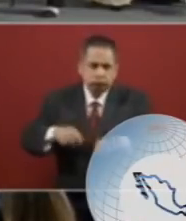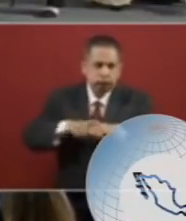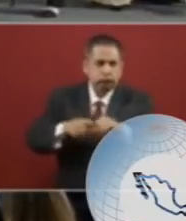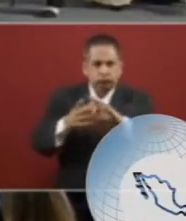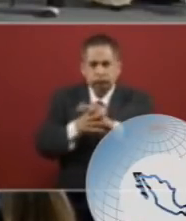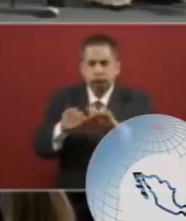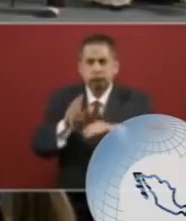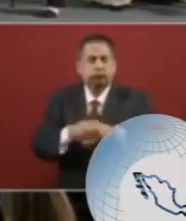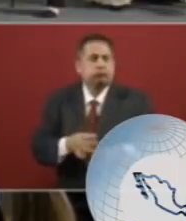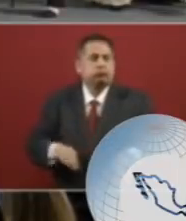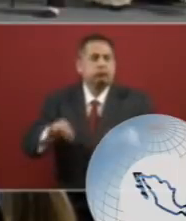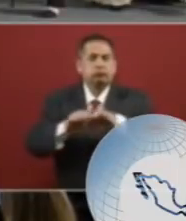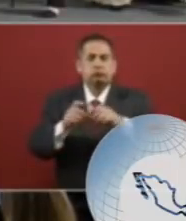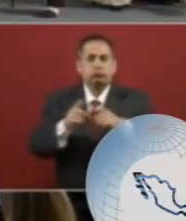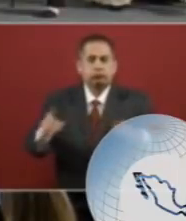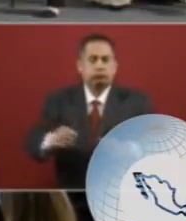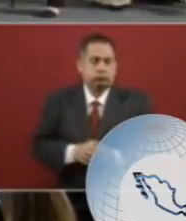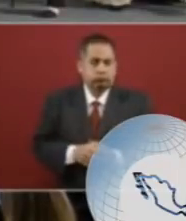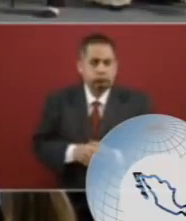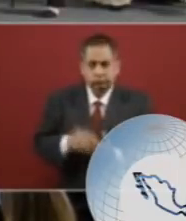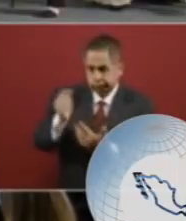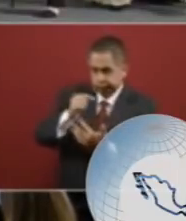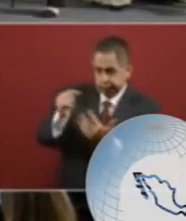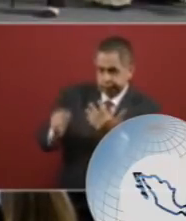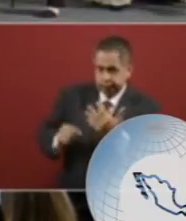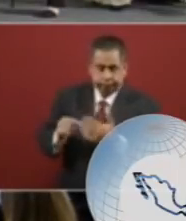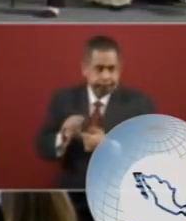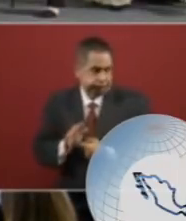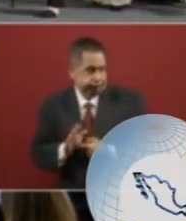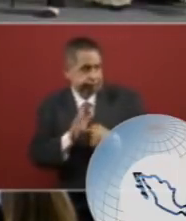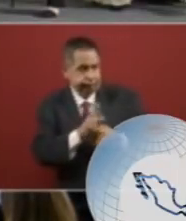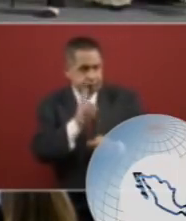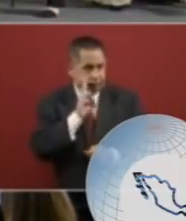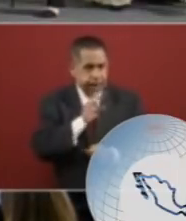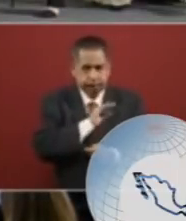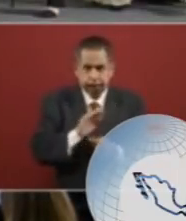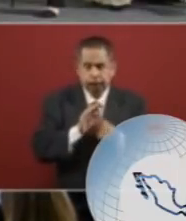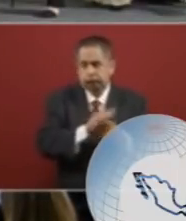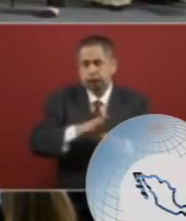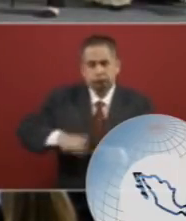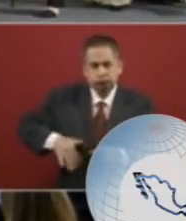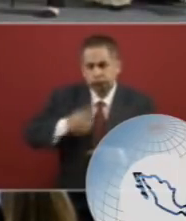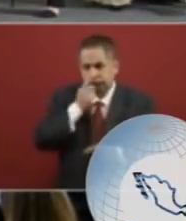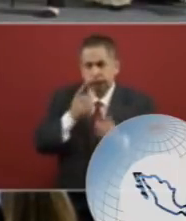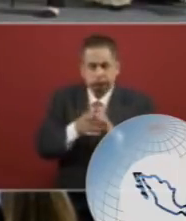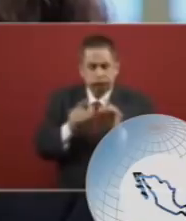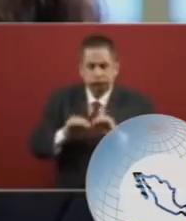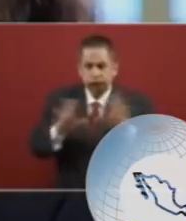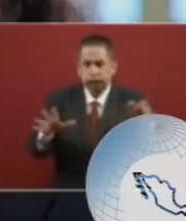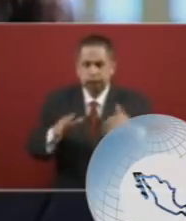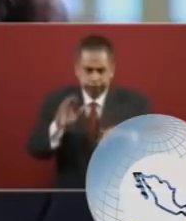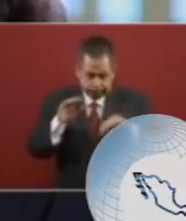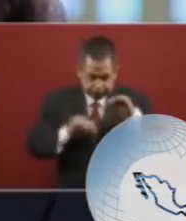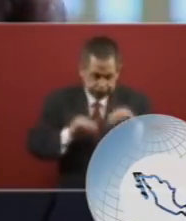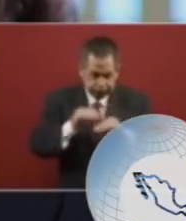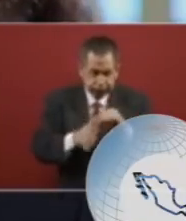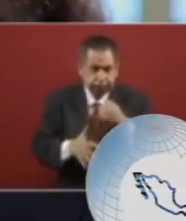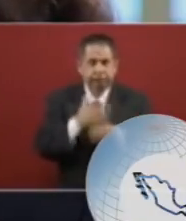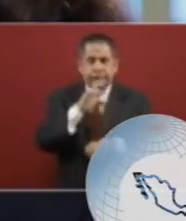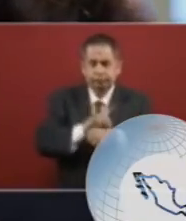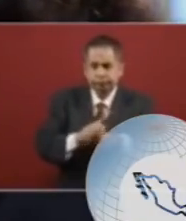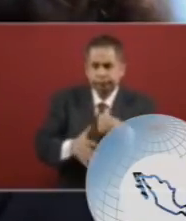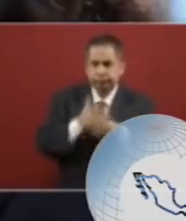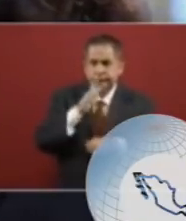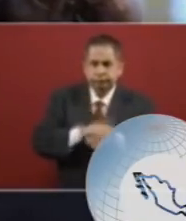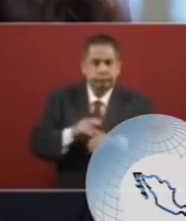proyectos prioritarios de desarrollo. Todos estos datos son consultables con, como dijo el señor presidente, una actualización quincenal. Hoy,